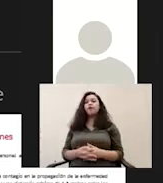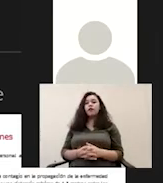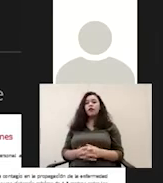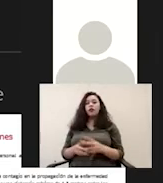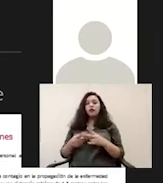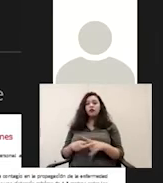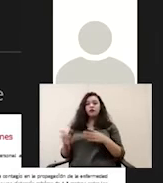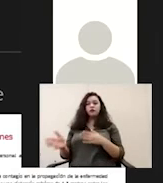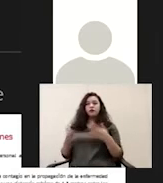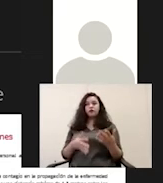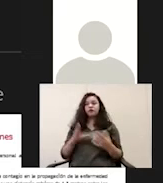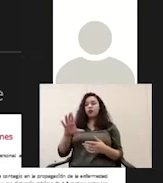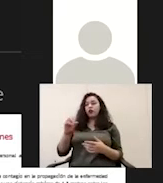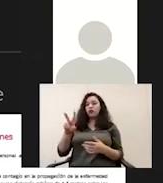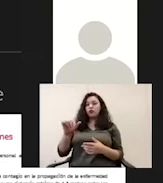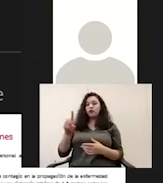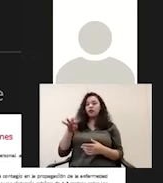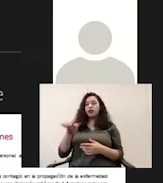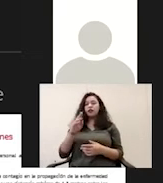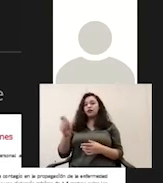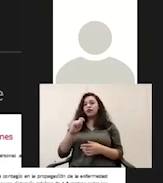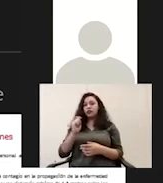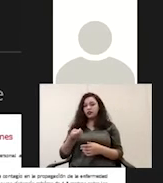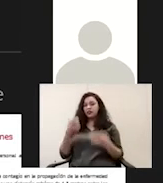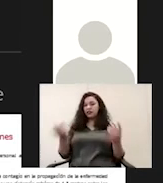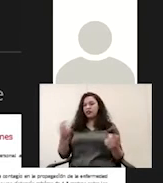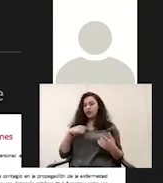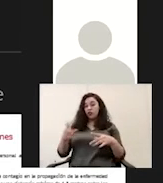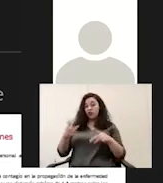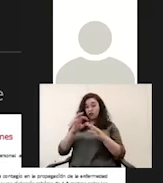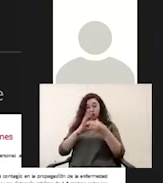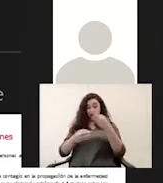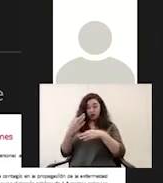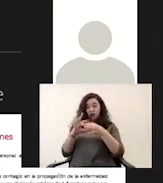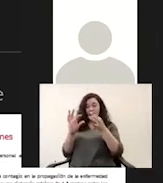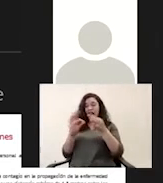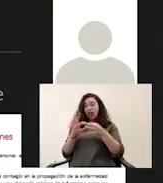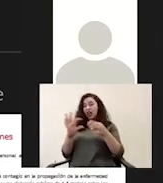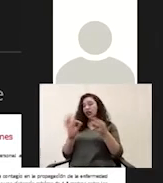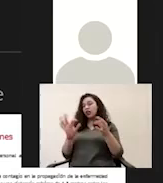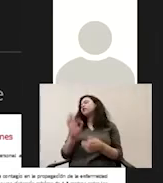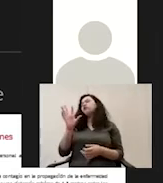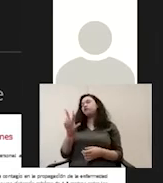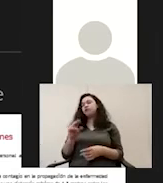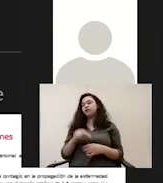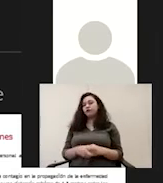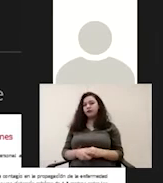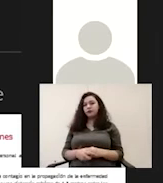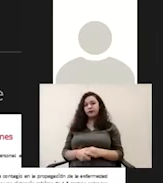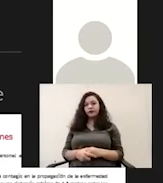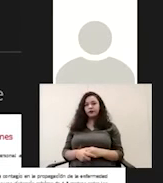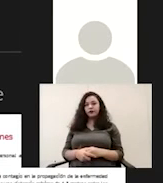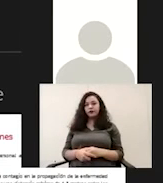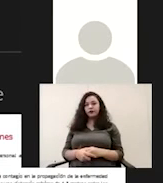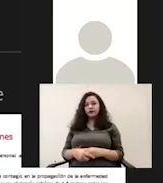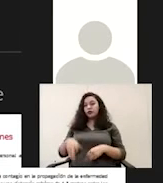lo que significa COVID-19. No voy a mencionar todo lo que define esta capacitación, pero